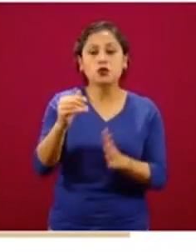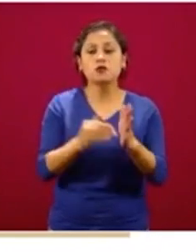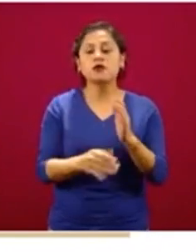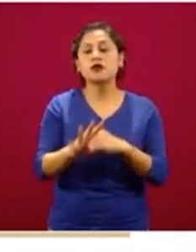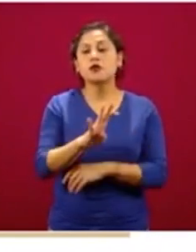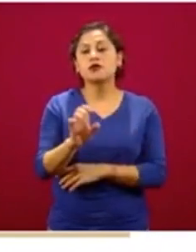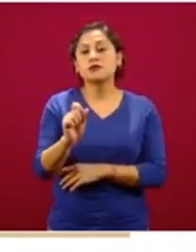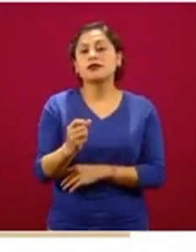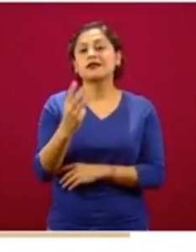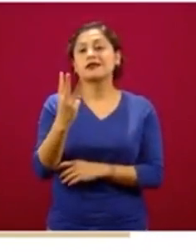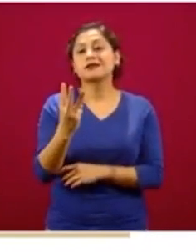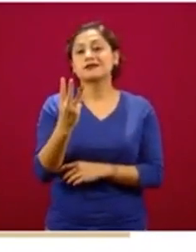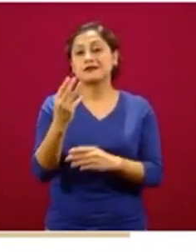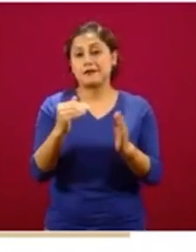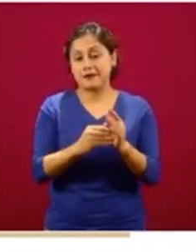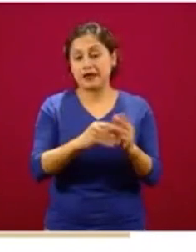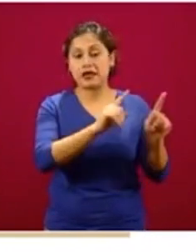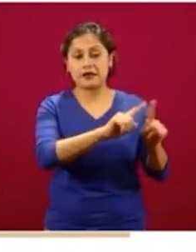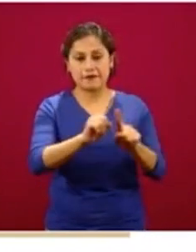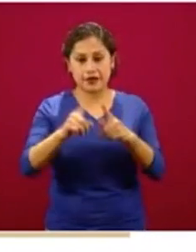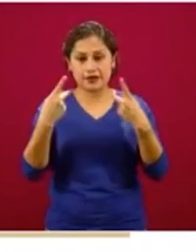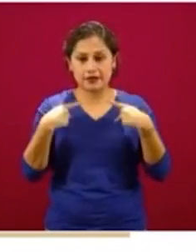1,423,115 personas de